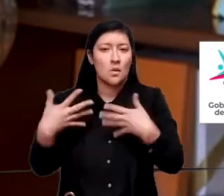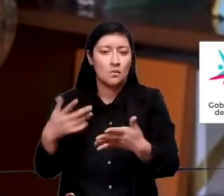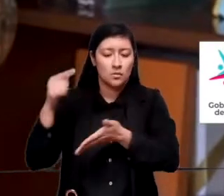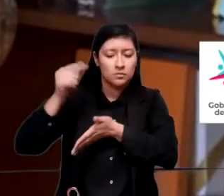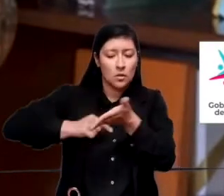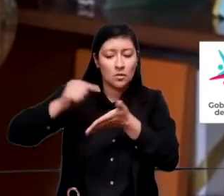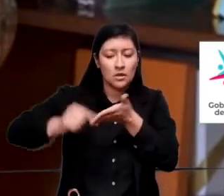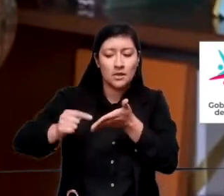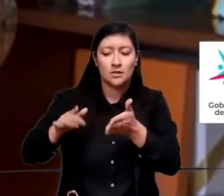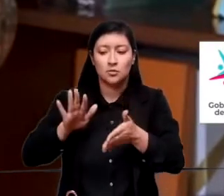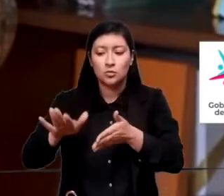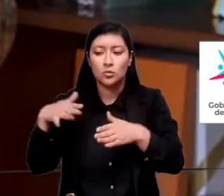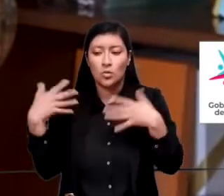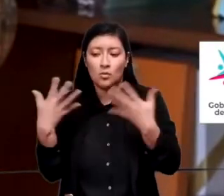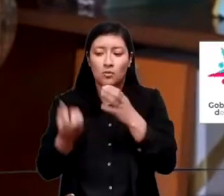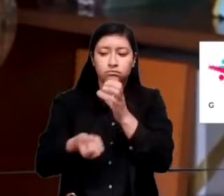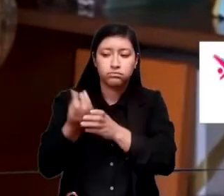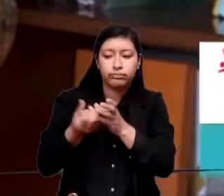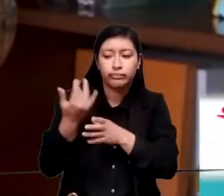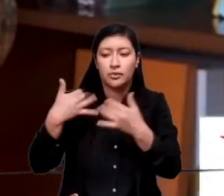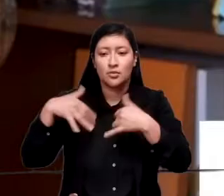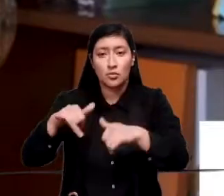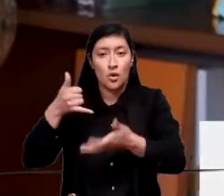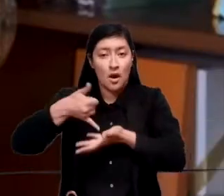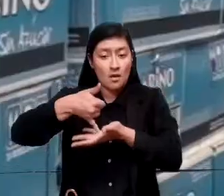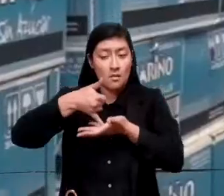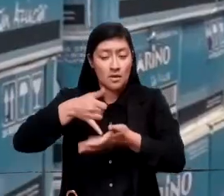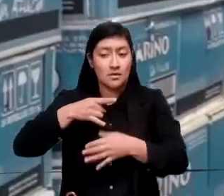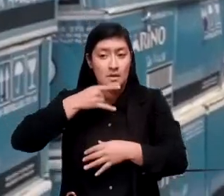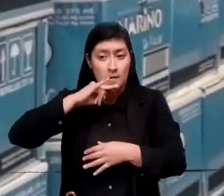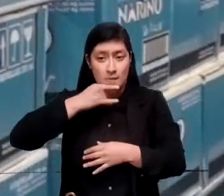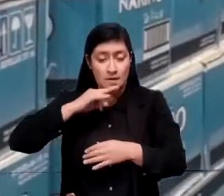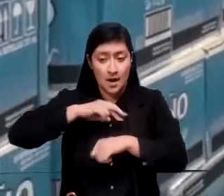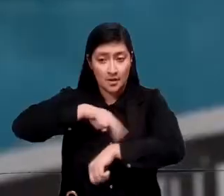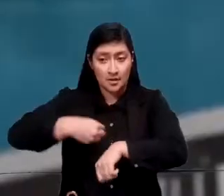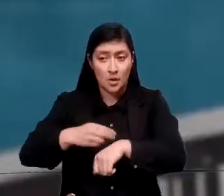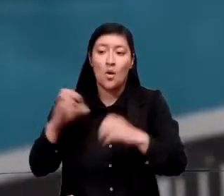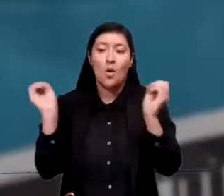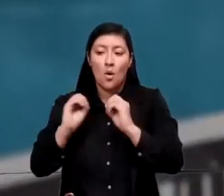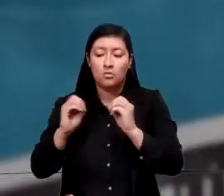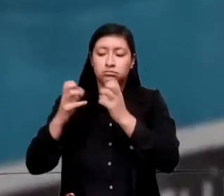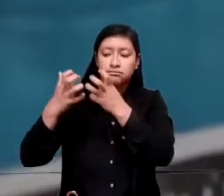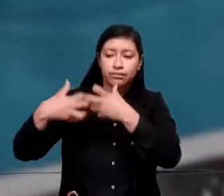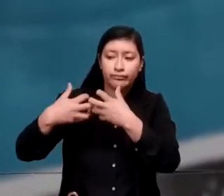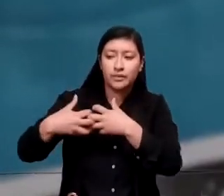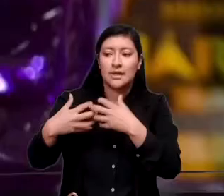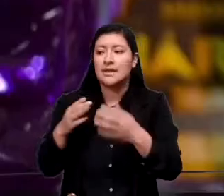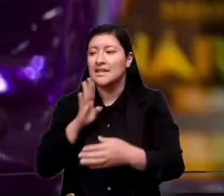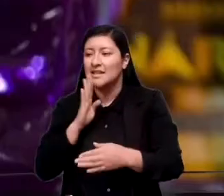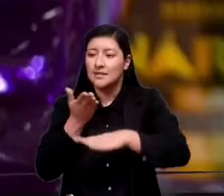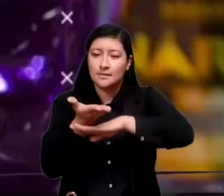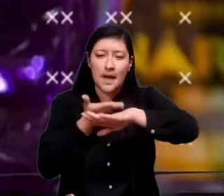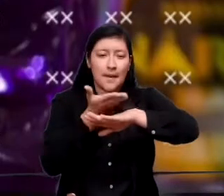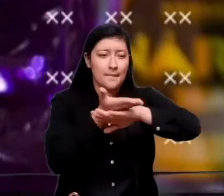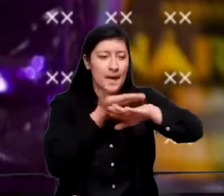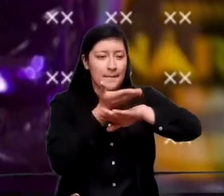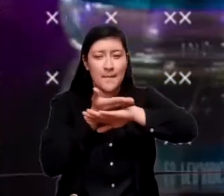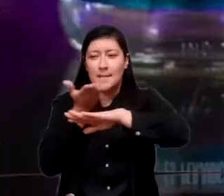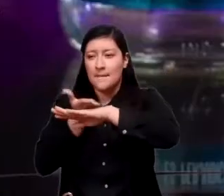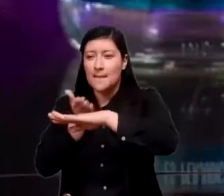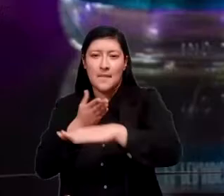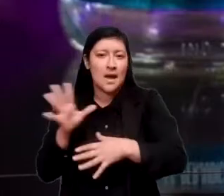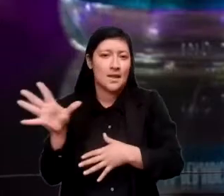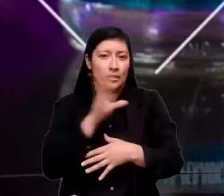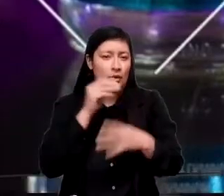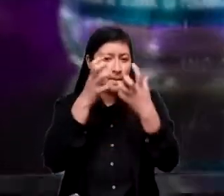de contratación de la producción del producto aguardiente Nariño o la maquila, solicita cotizaciones a